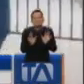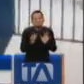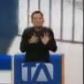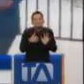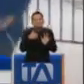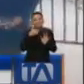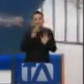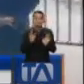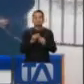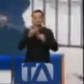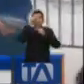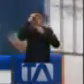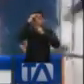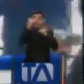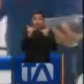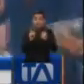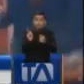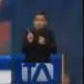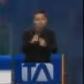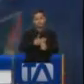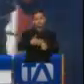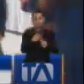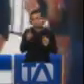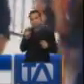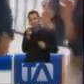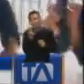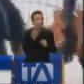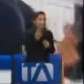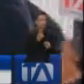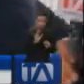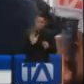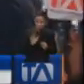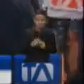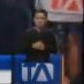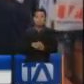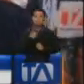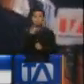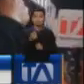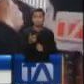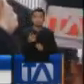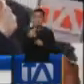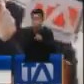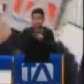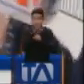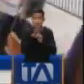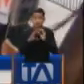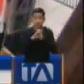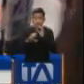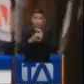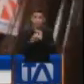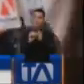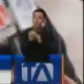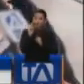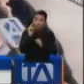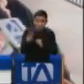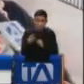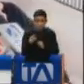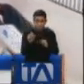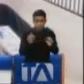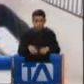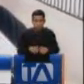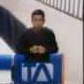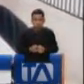Estamos en vivo para el noticiero, mi señora. No me dé la espalda, por favor. Cuénteme, ¿ha sufrido usted, ha sido víctima de acoso en el bus o lo ha visto tal vez?